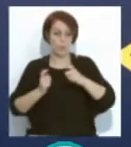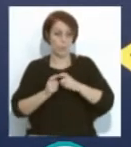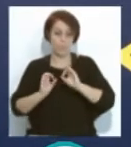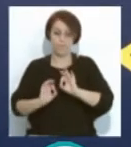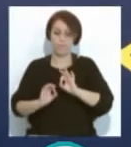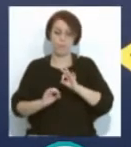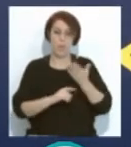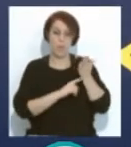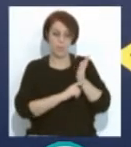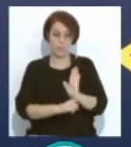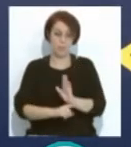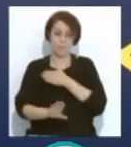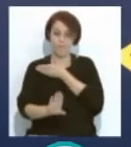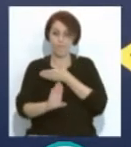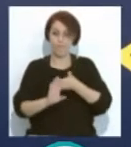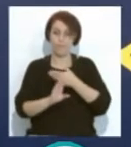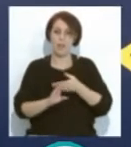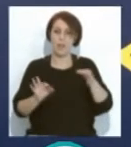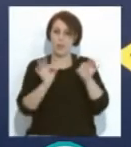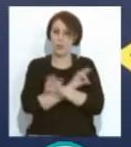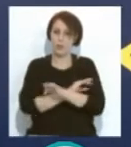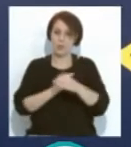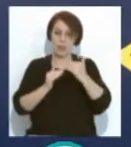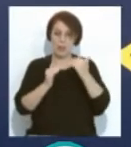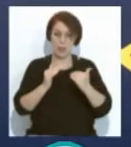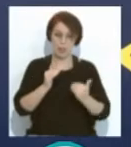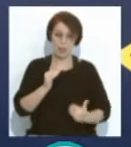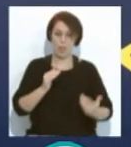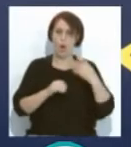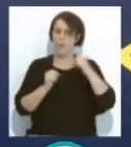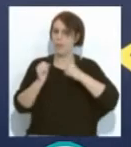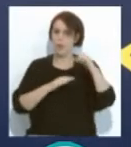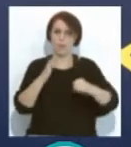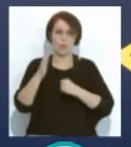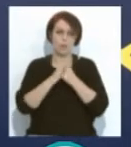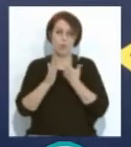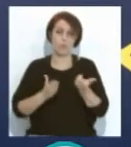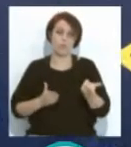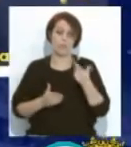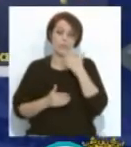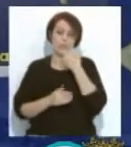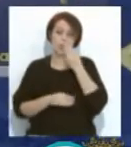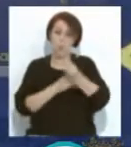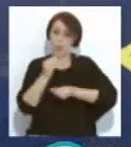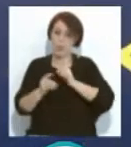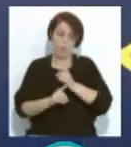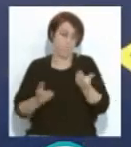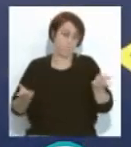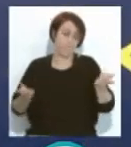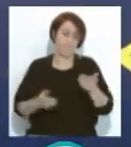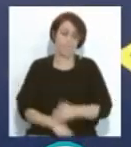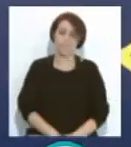lo que viene mostrando, minimizar errores como dije recién y competir al máximo que sin eso no llegamos a ningún lado. Sí, la